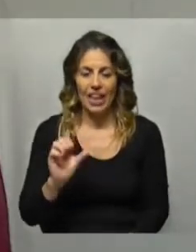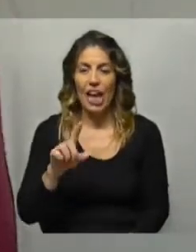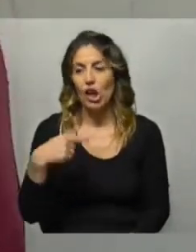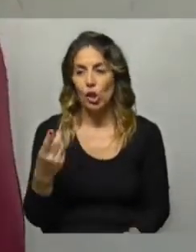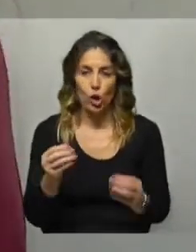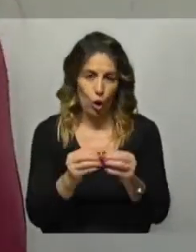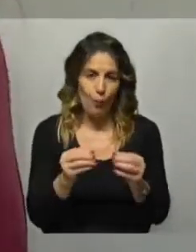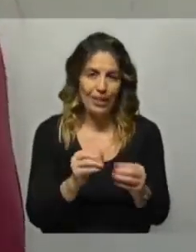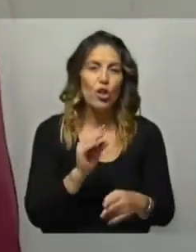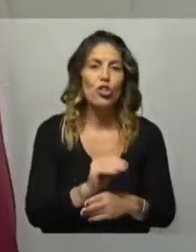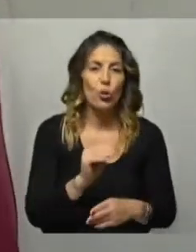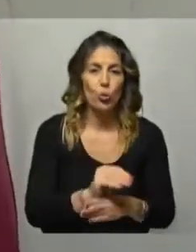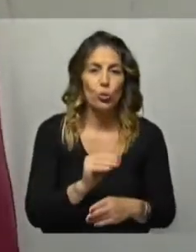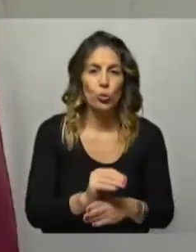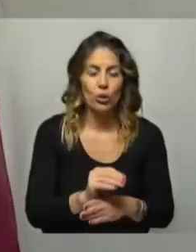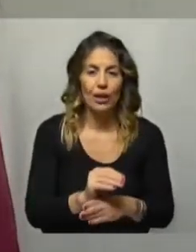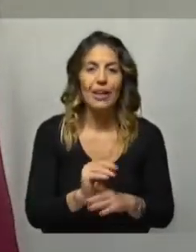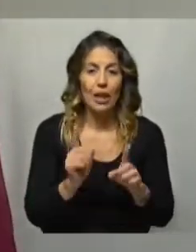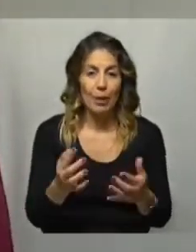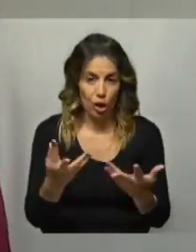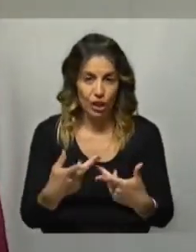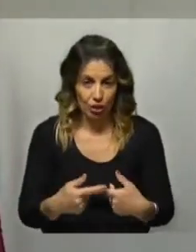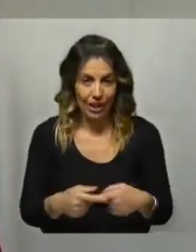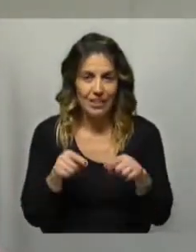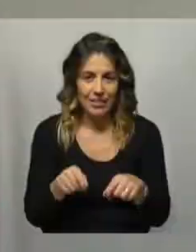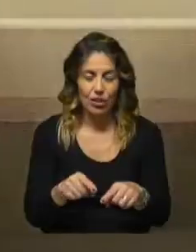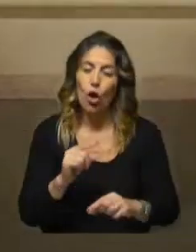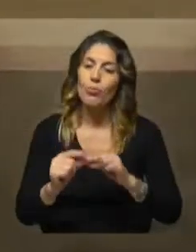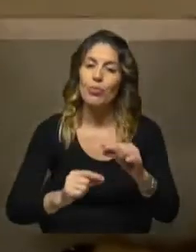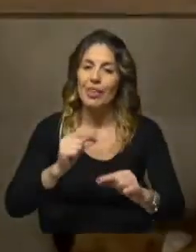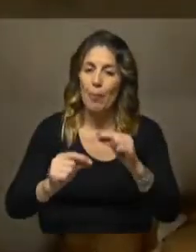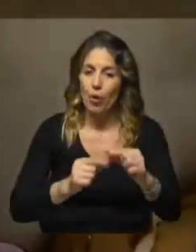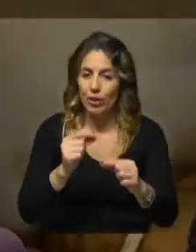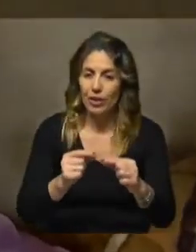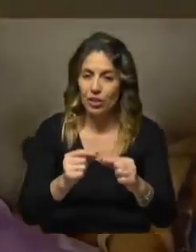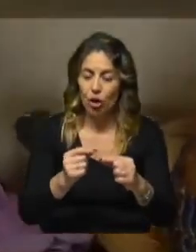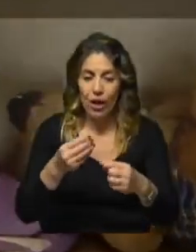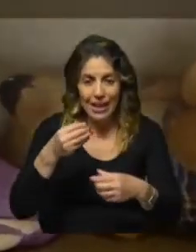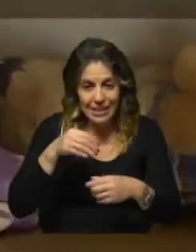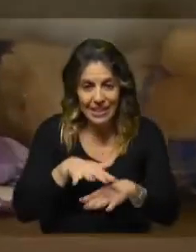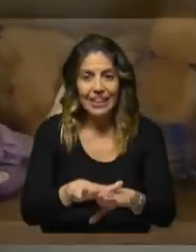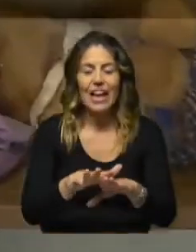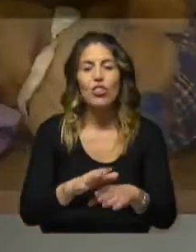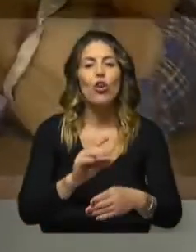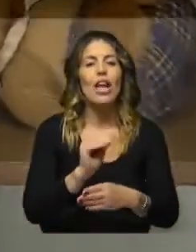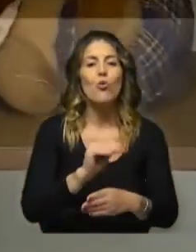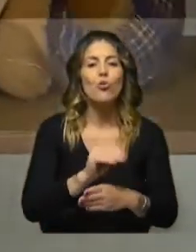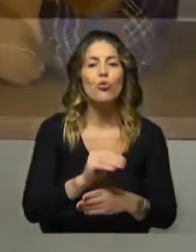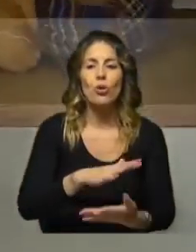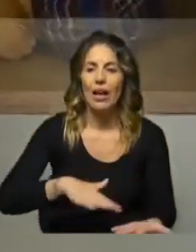de Cultura, y bueno, y estamos en eso, de a poquito insertando la cultura en el barrio.